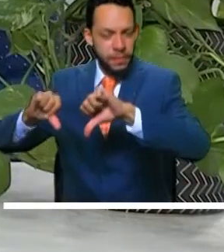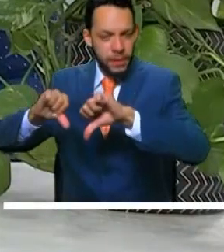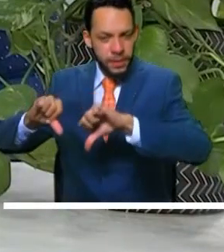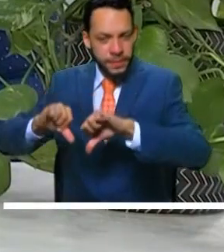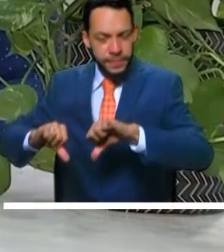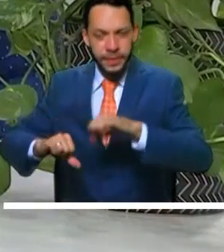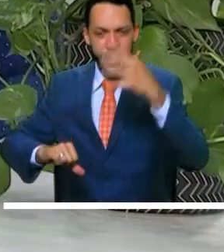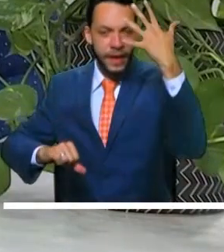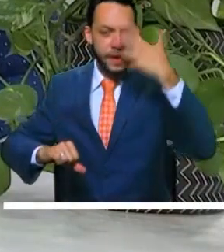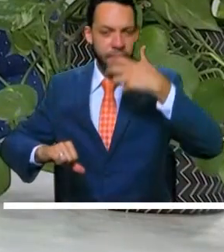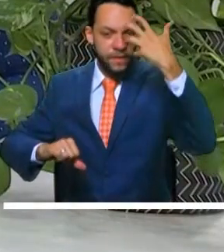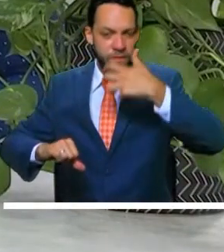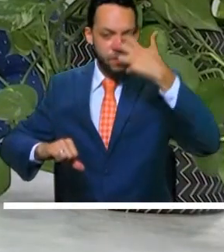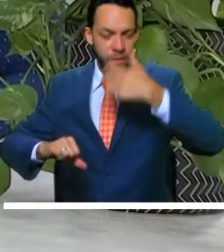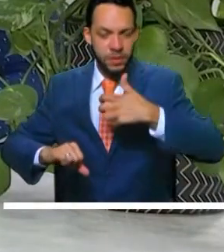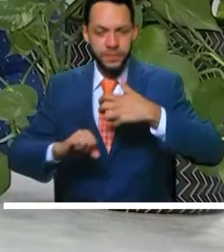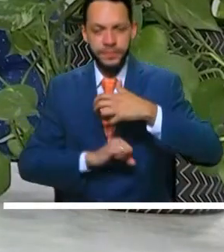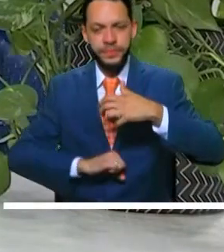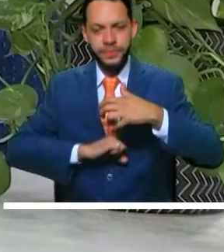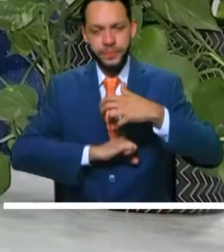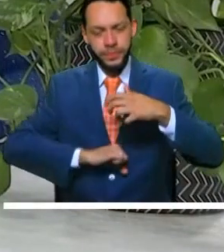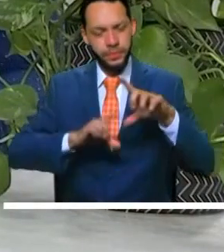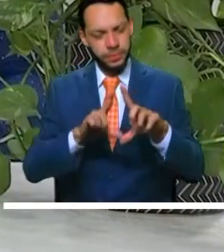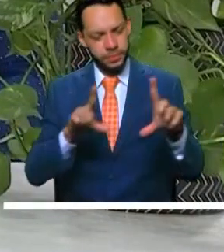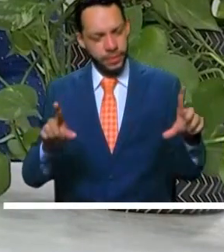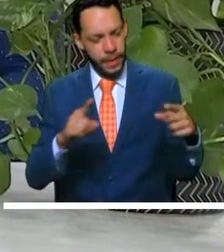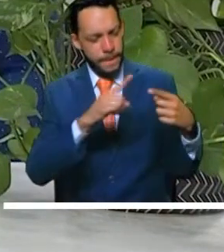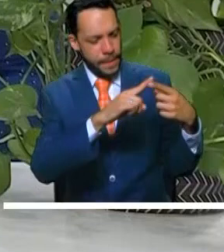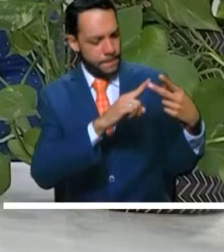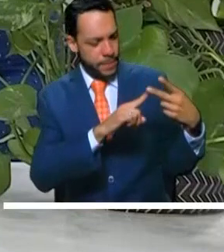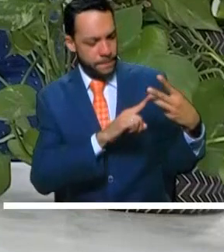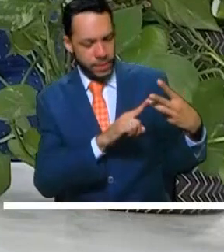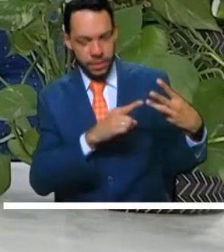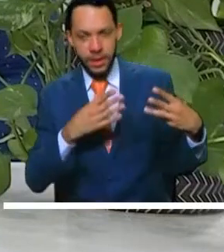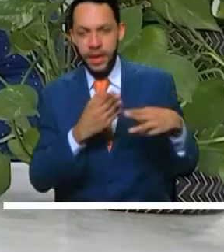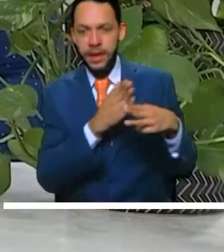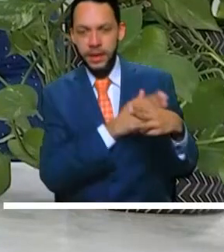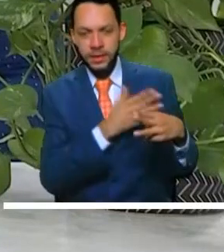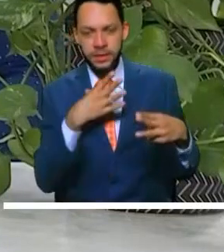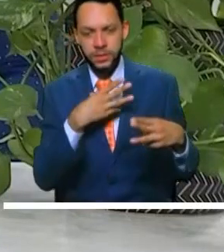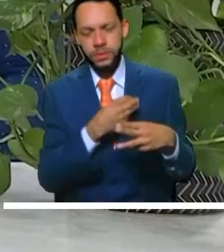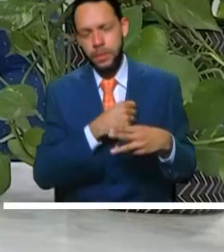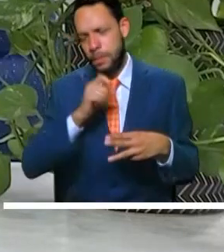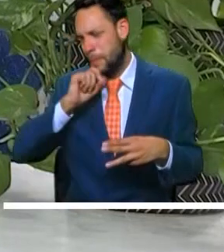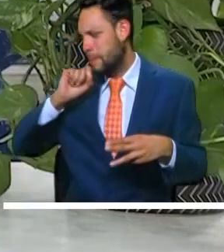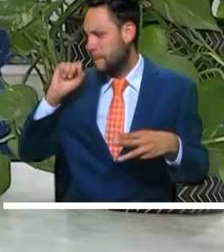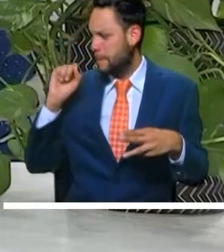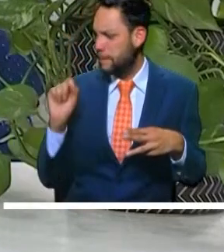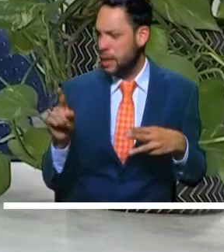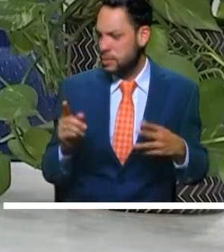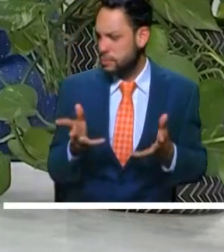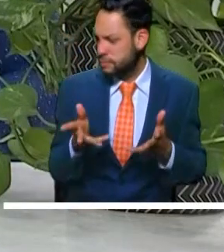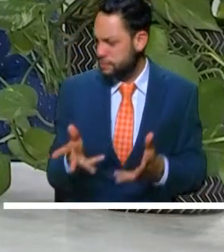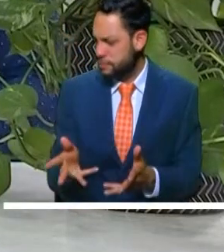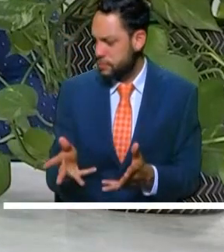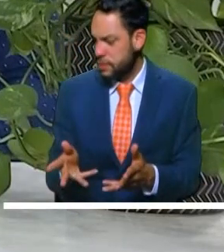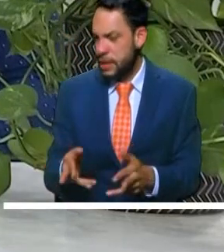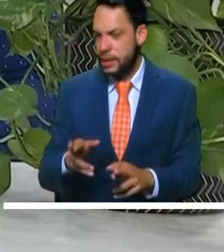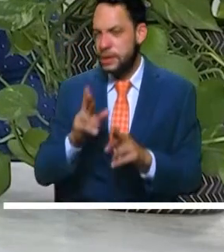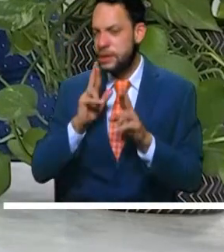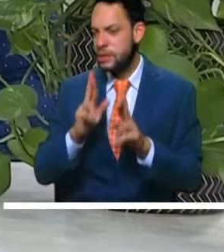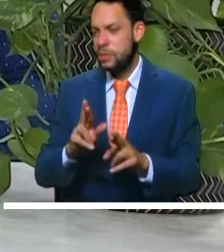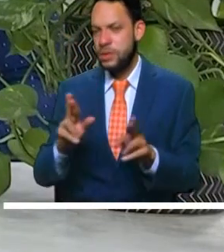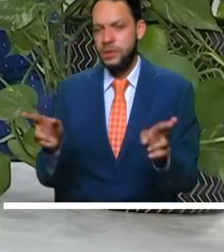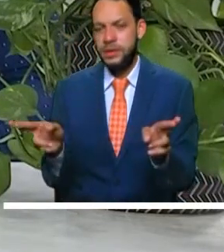las ecografías. Entonces, mi propósito en la consulta de psiconutrición es poder hacer un resumen de toda